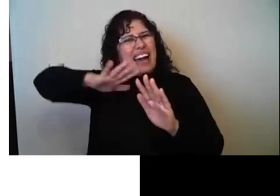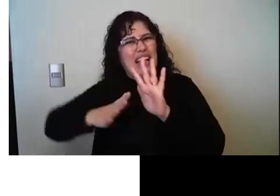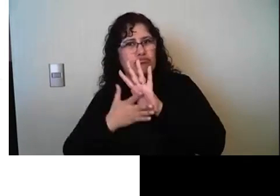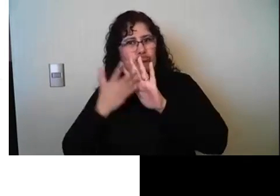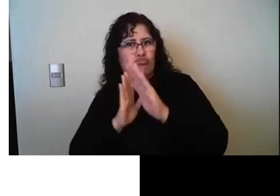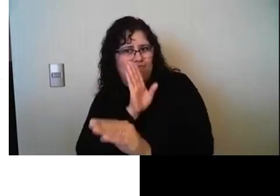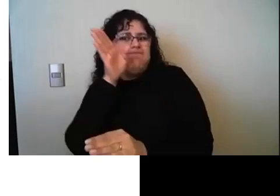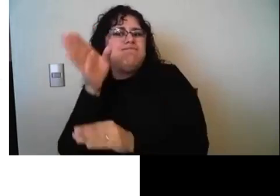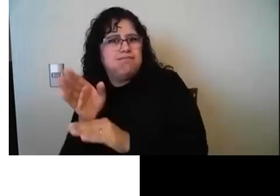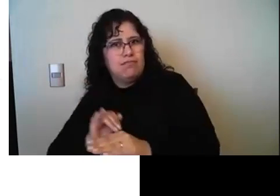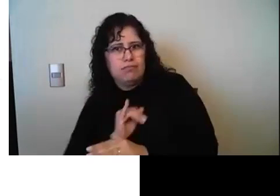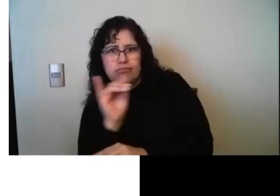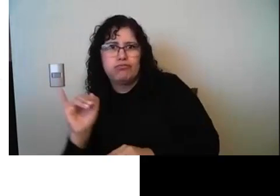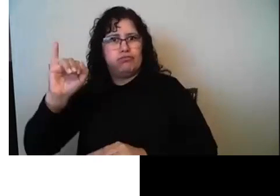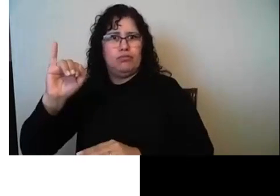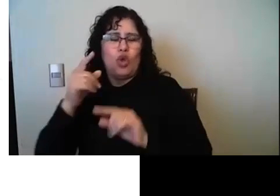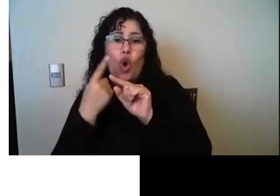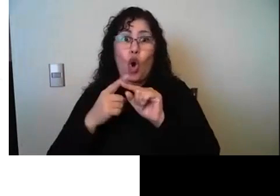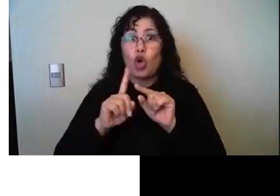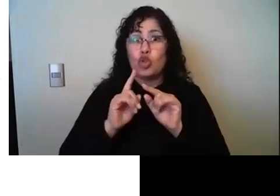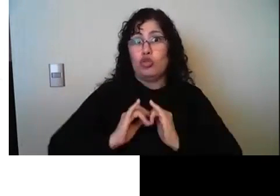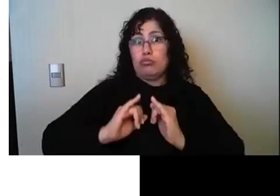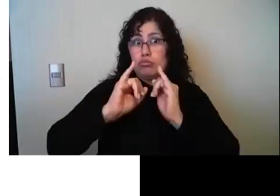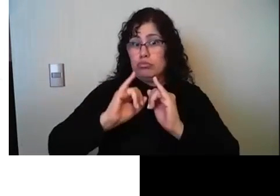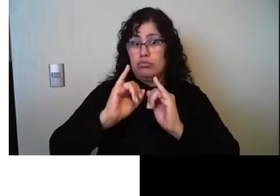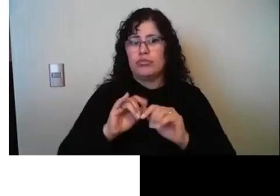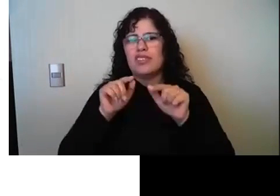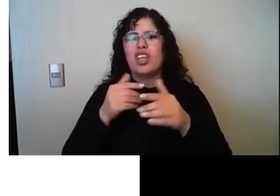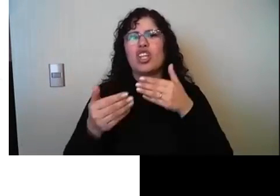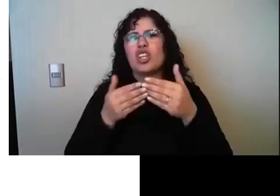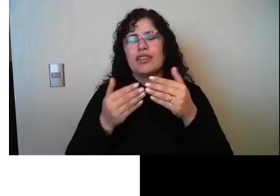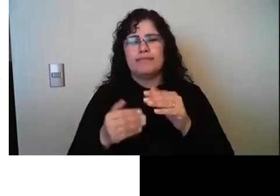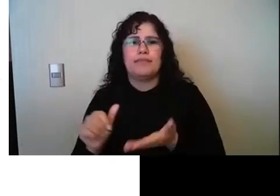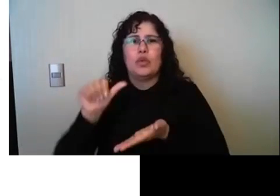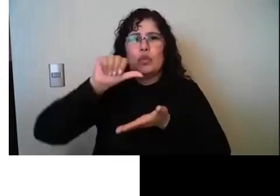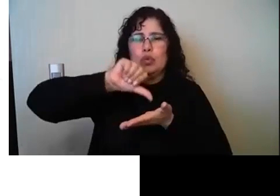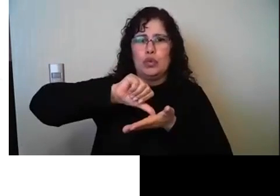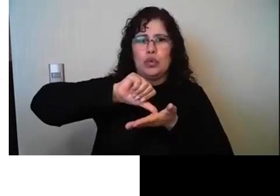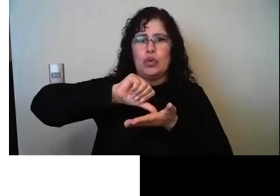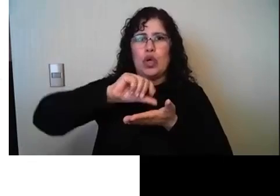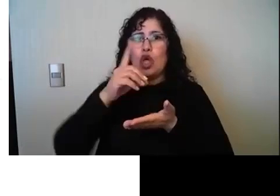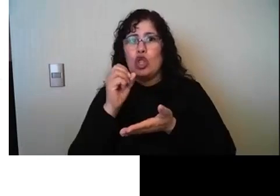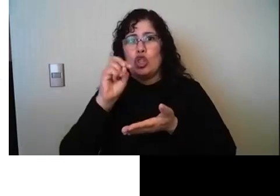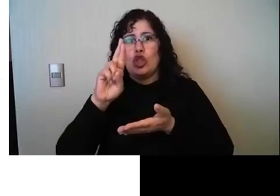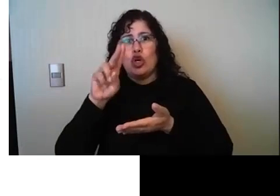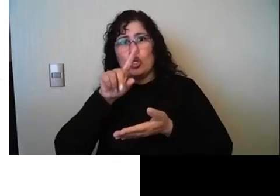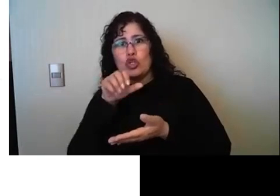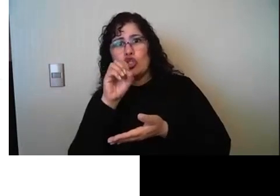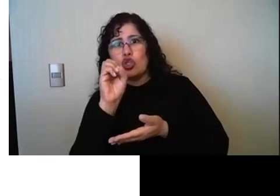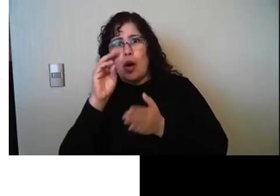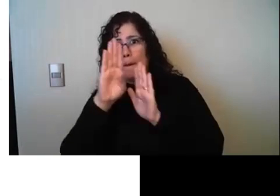nosotros. Pero hay otra información que recae en el núcleo dorsomedial del tálamo, que es un